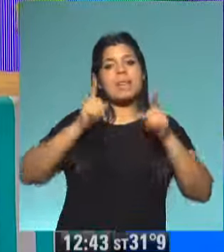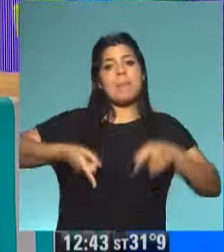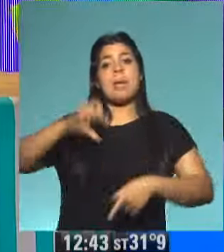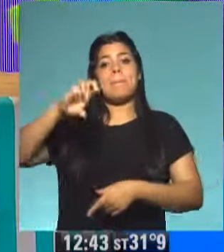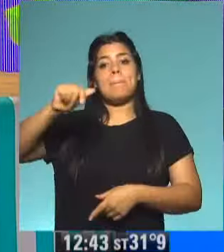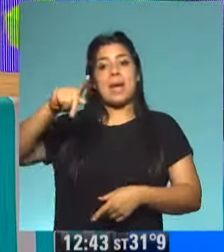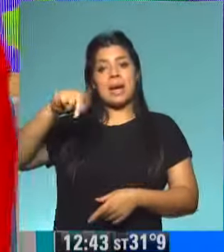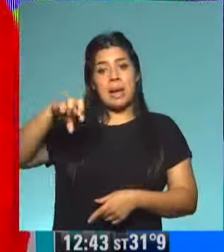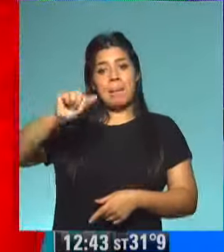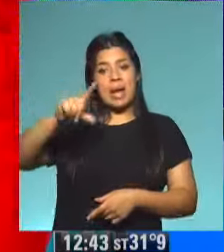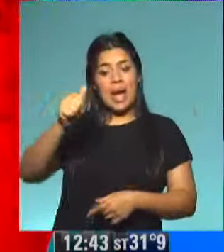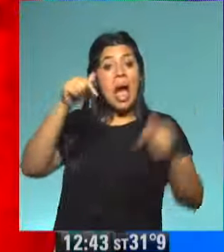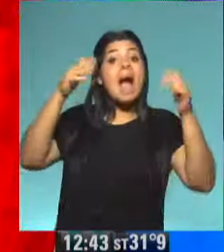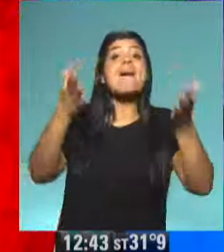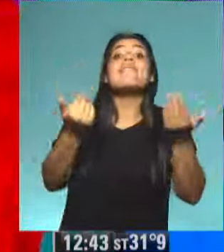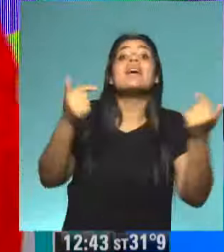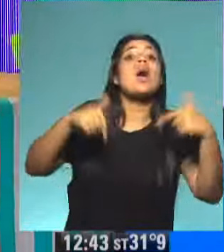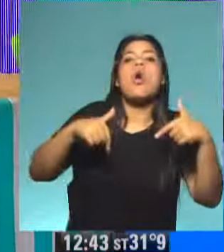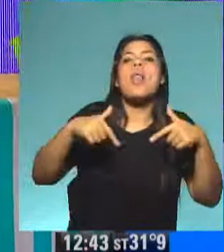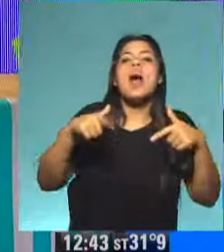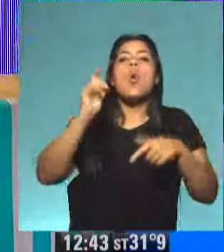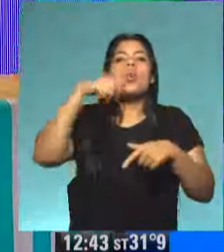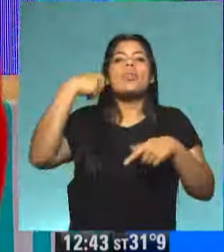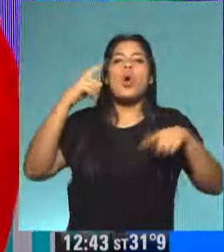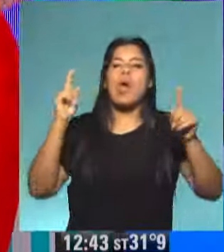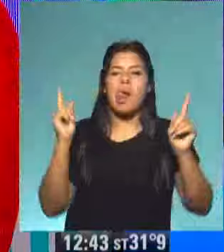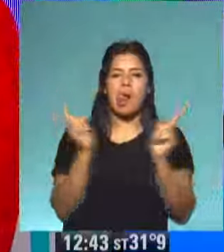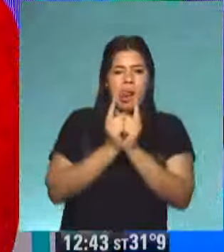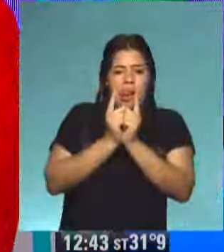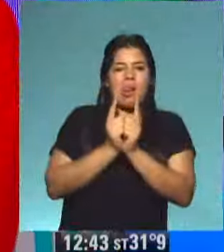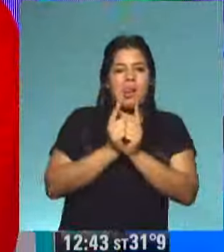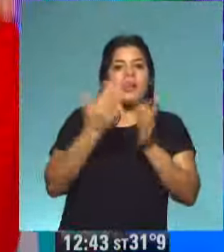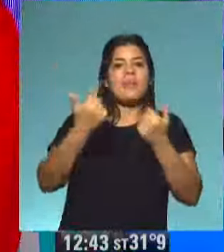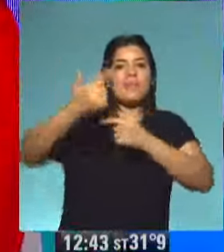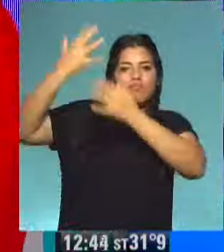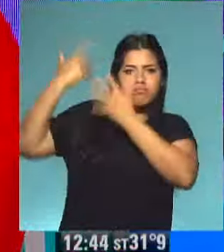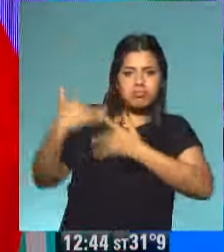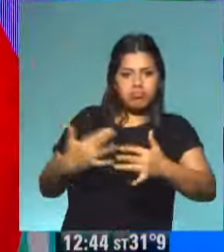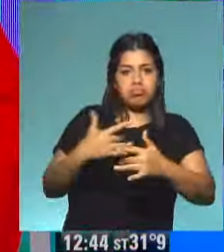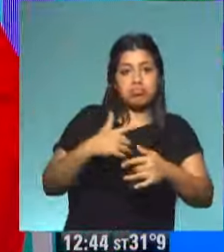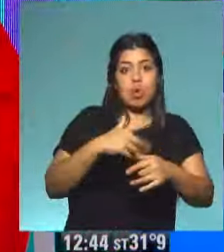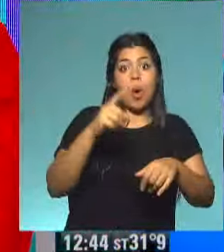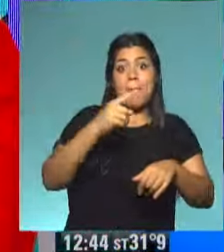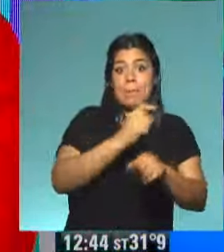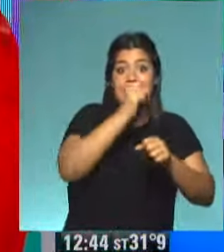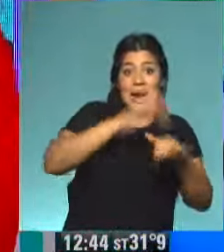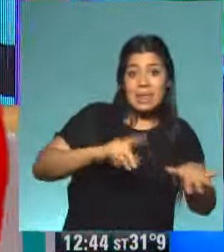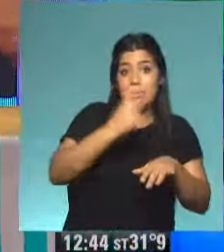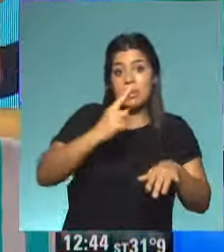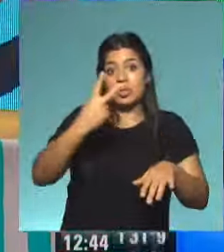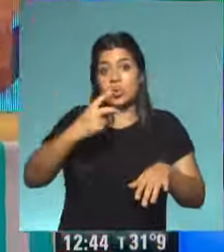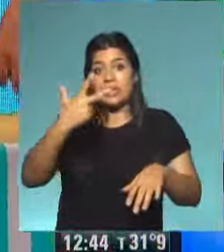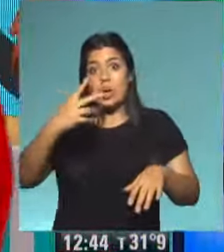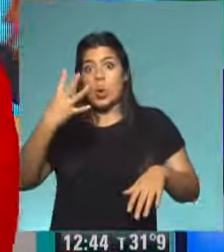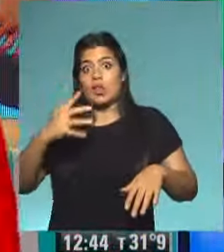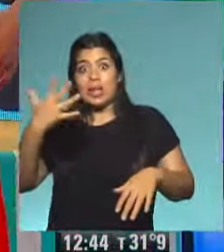Y esta es una brevísima síntesis de todo lo que se vivió en todos los grados de Seguimos Así que, Educando. Como dice mi mamá,